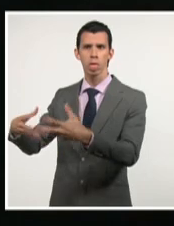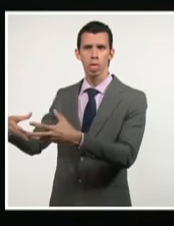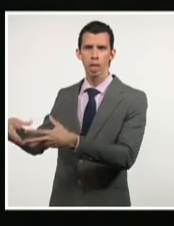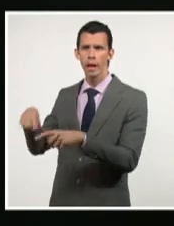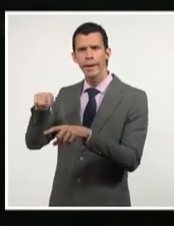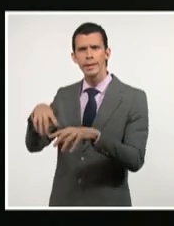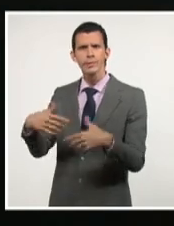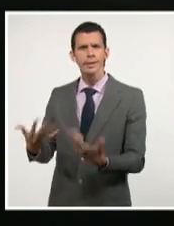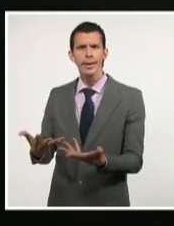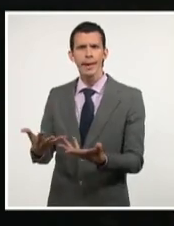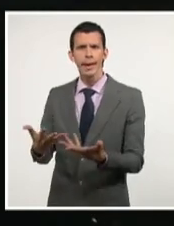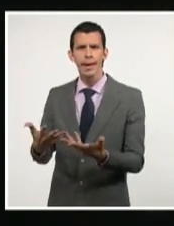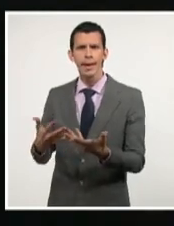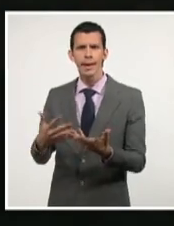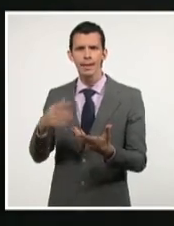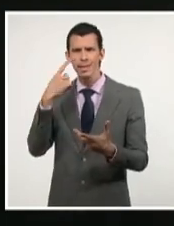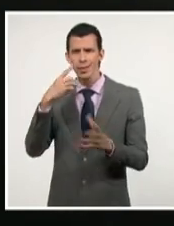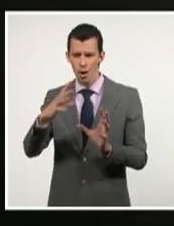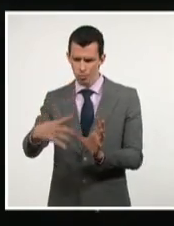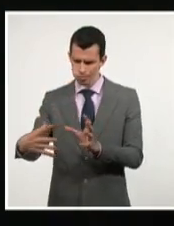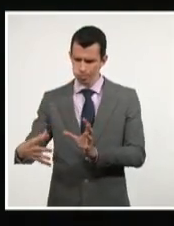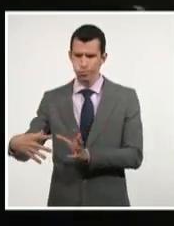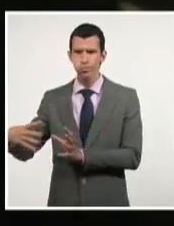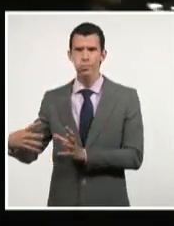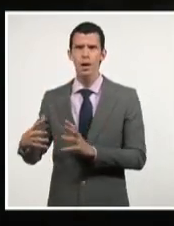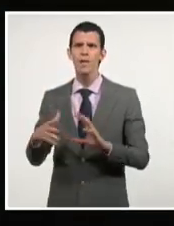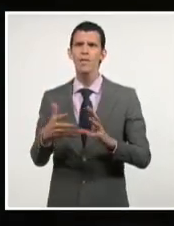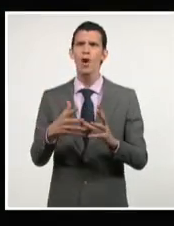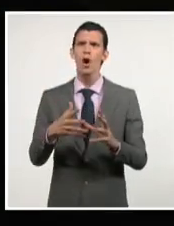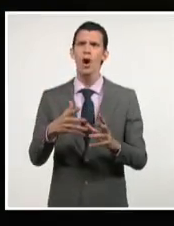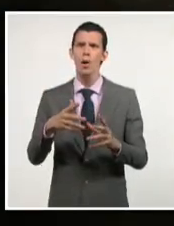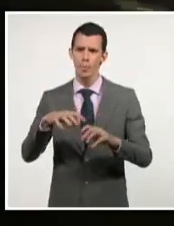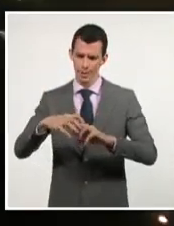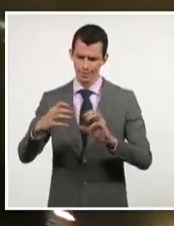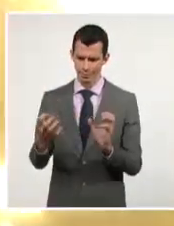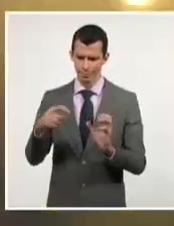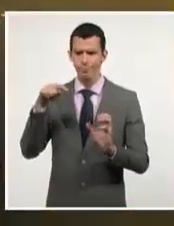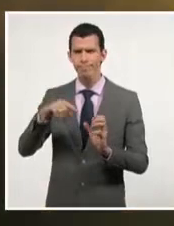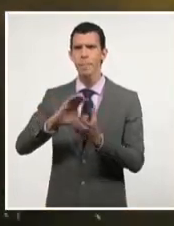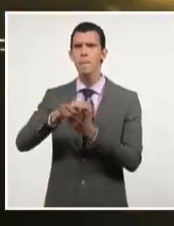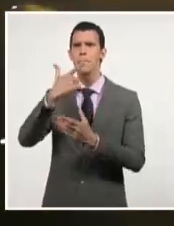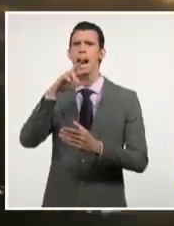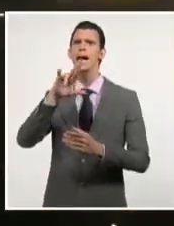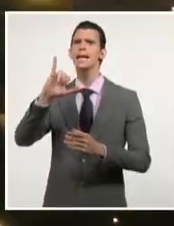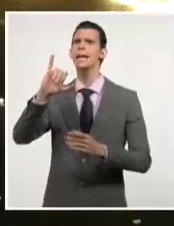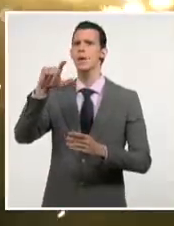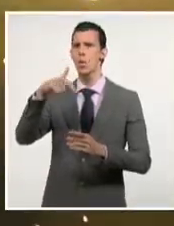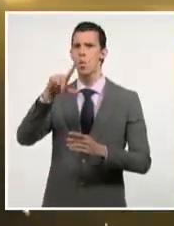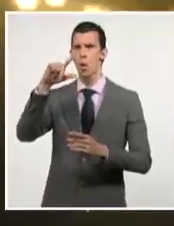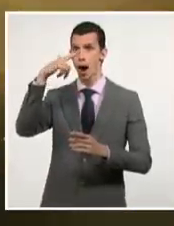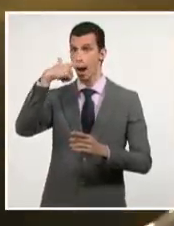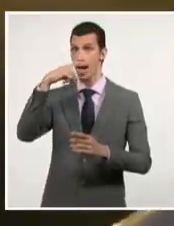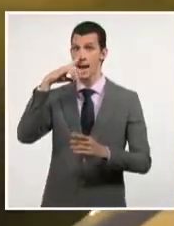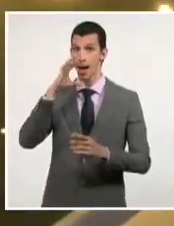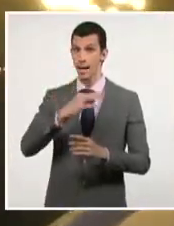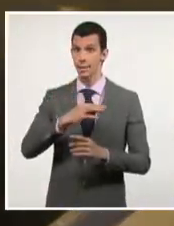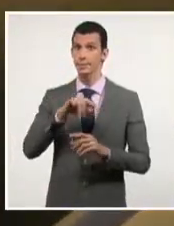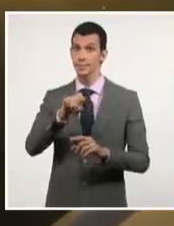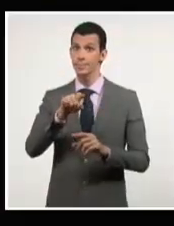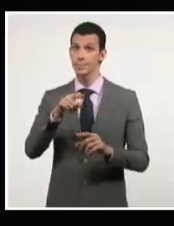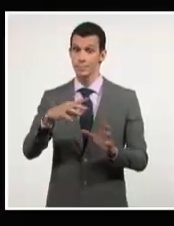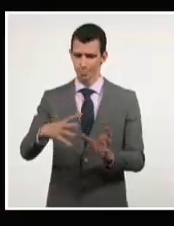Las características, trayectoria y velocidad de la embarcación fueron informadas en tiempo real al séptimo distrito del